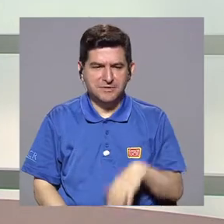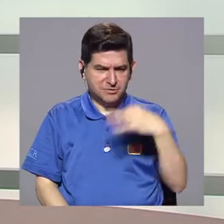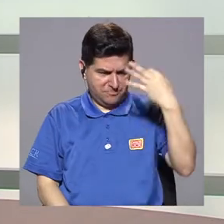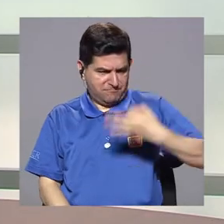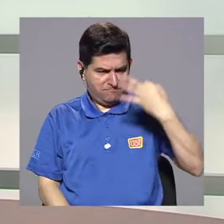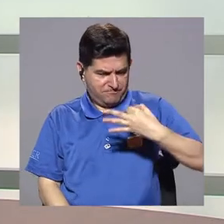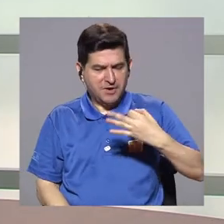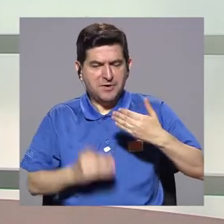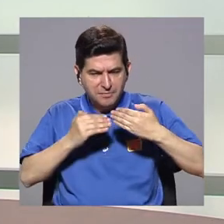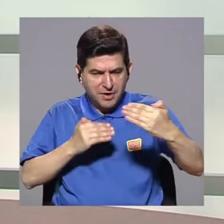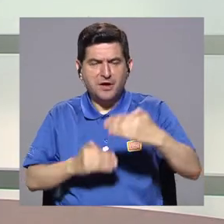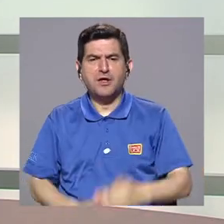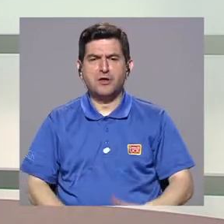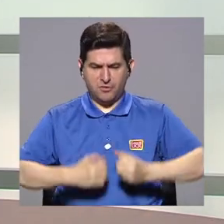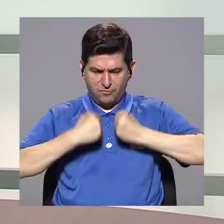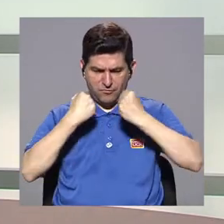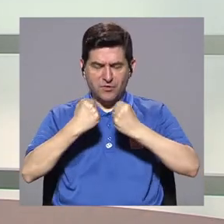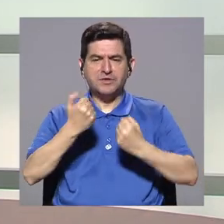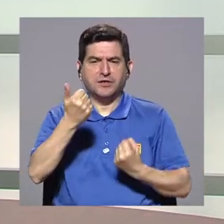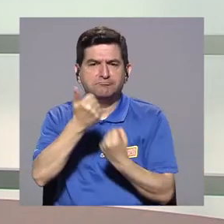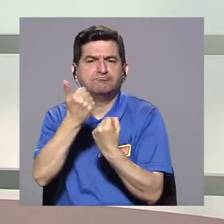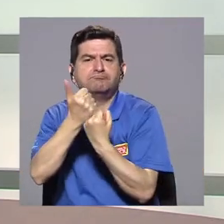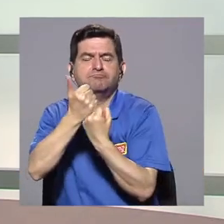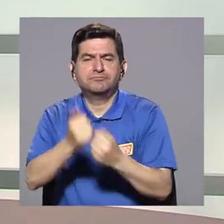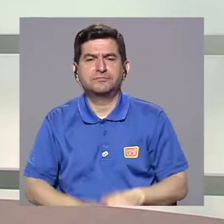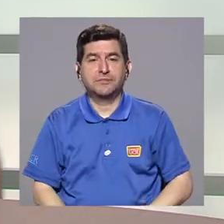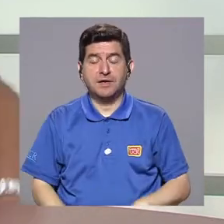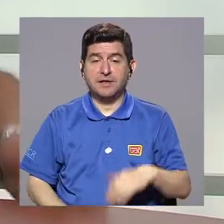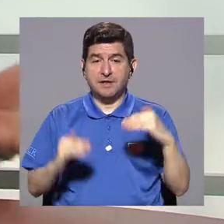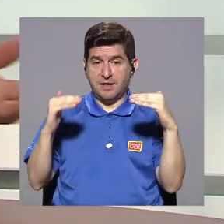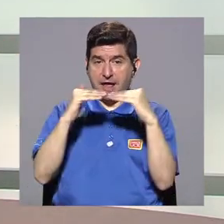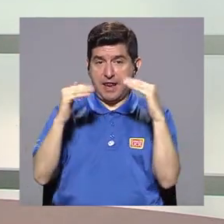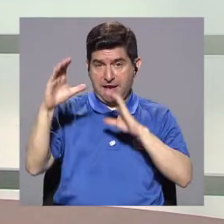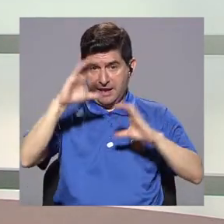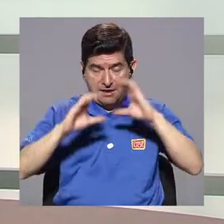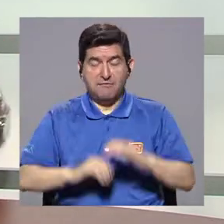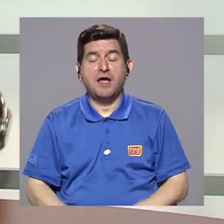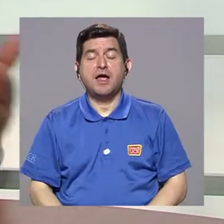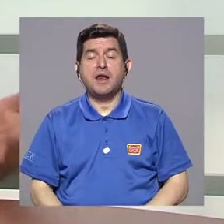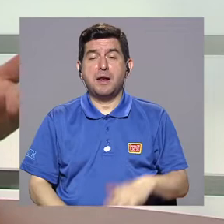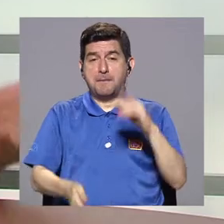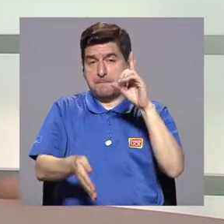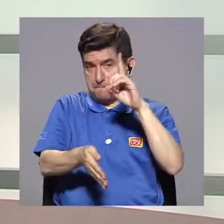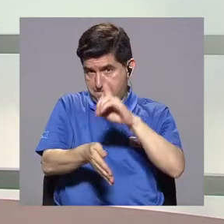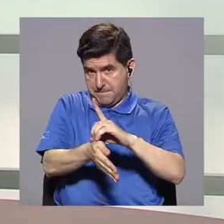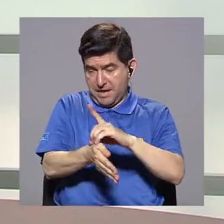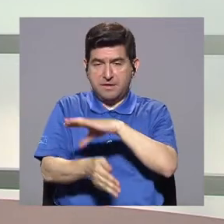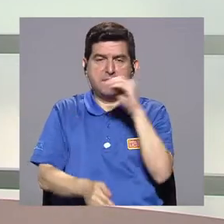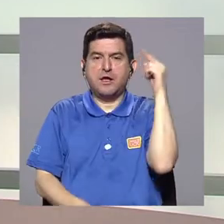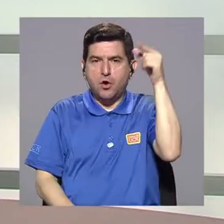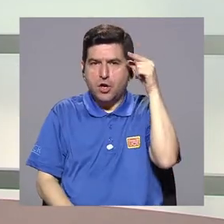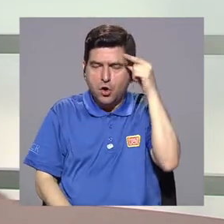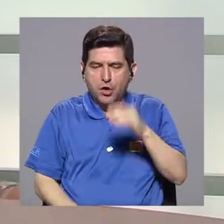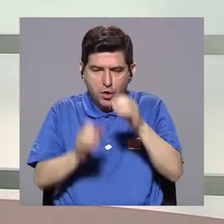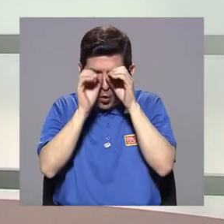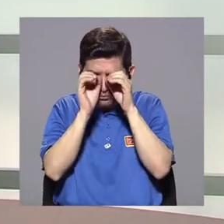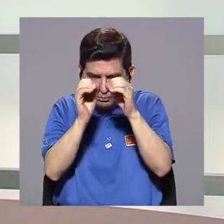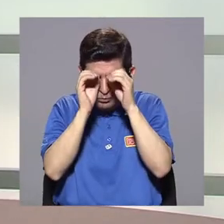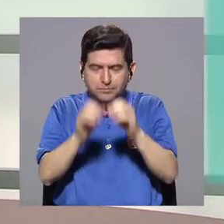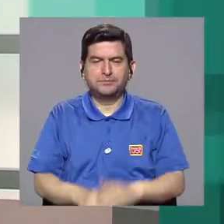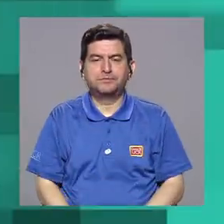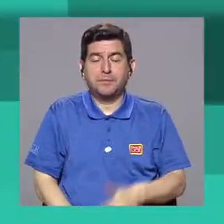cada vez se ha ido consolidando más y robusteciendo más, ¿verdad?, de nivel científico, médico y, por